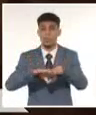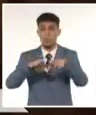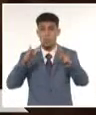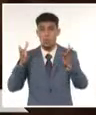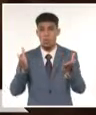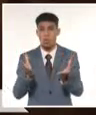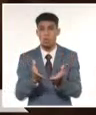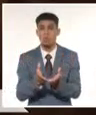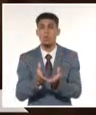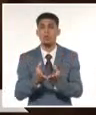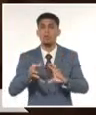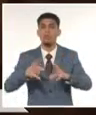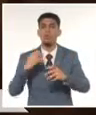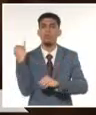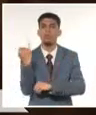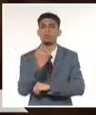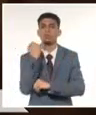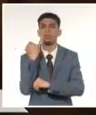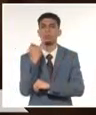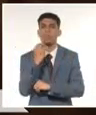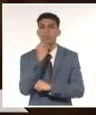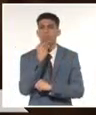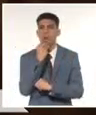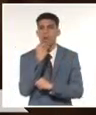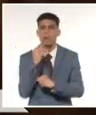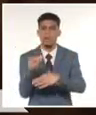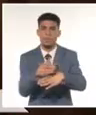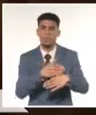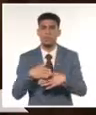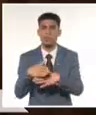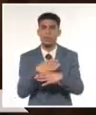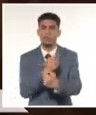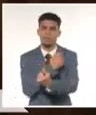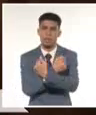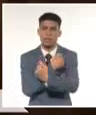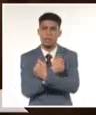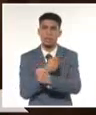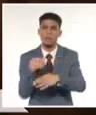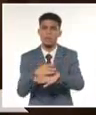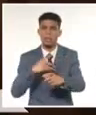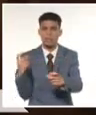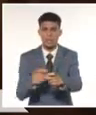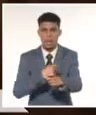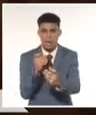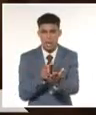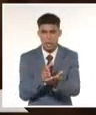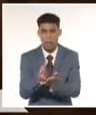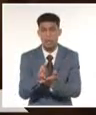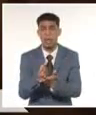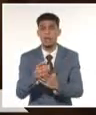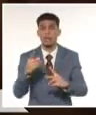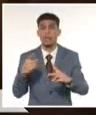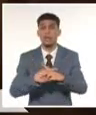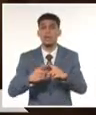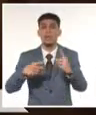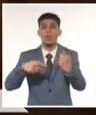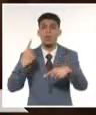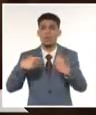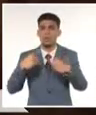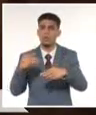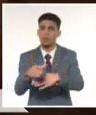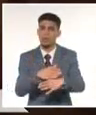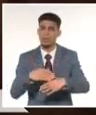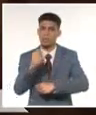escenario internacional peligrosamente convulso, marcado por guerras en curso y amenazas de guerra, con